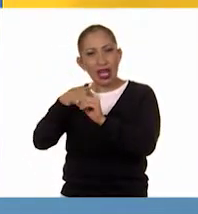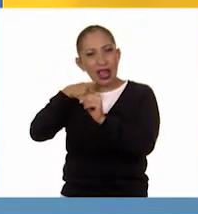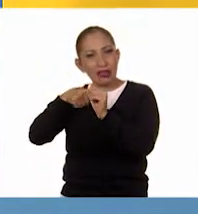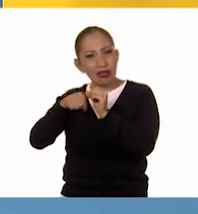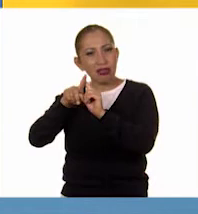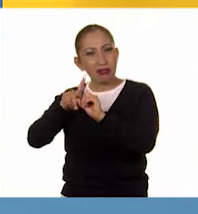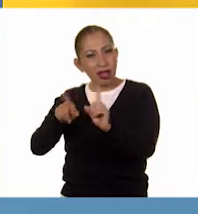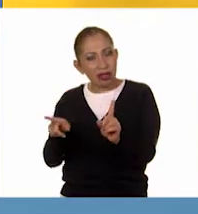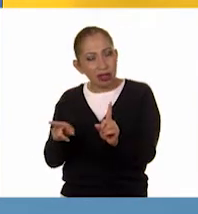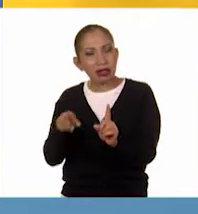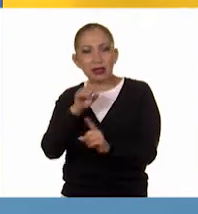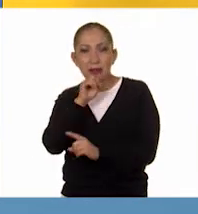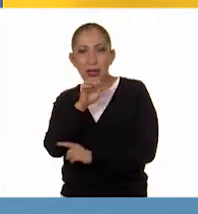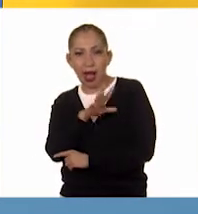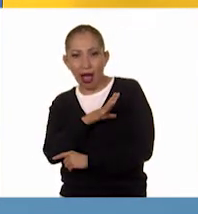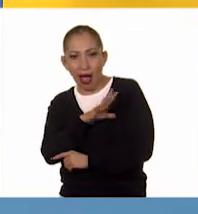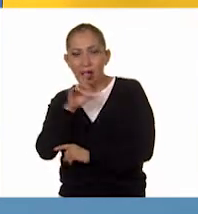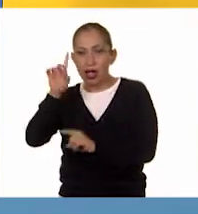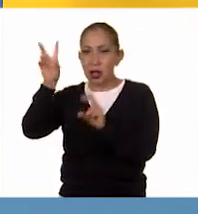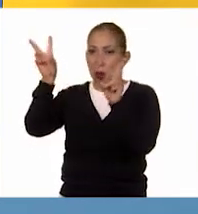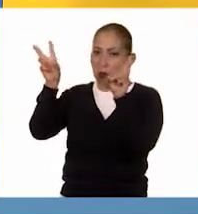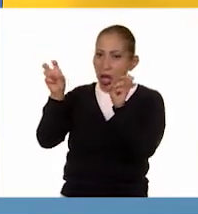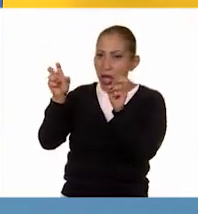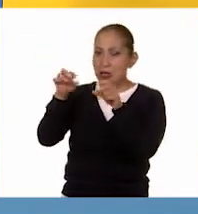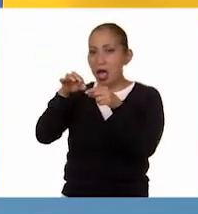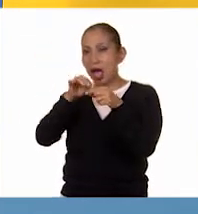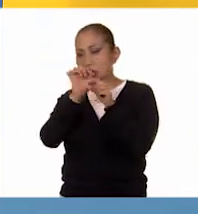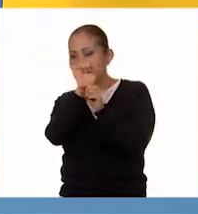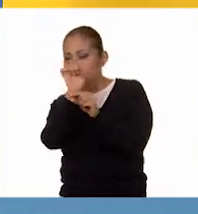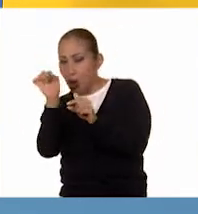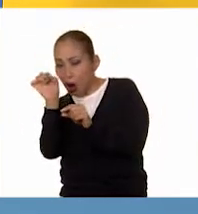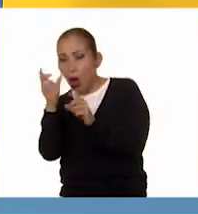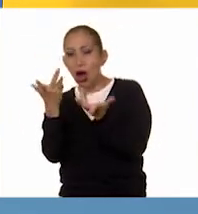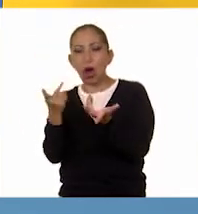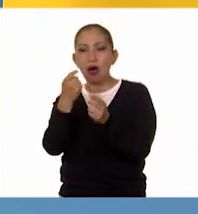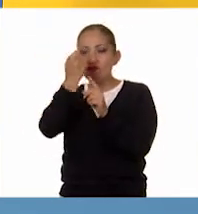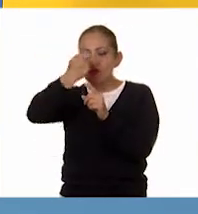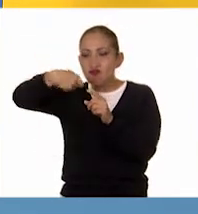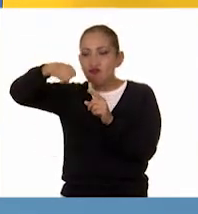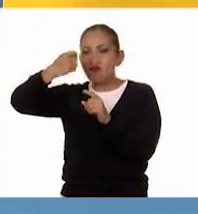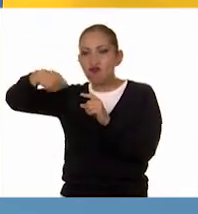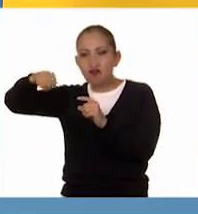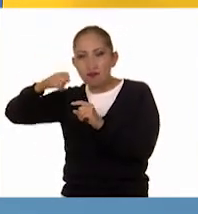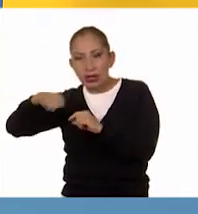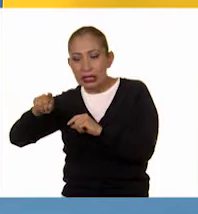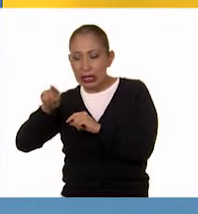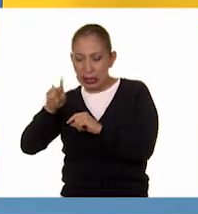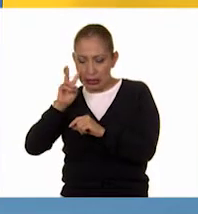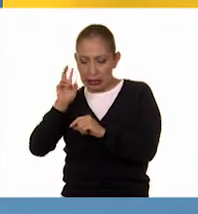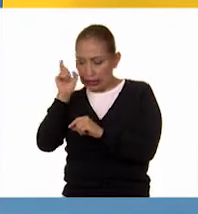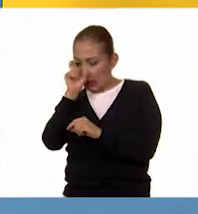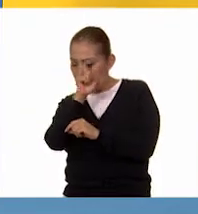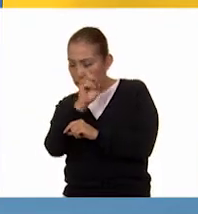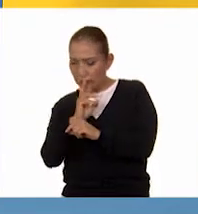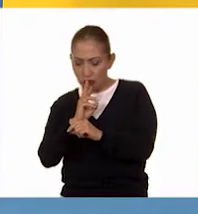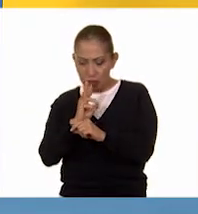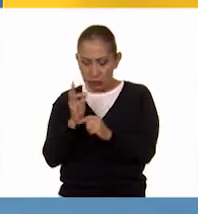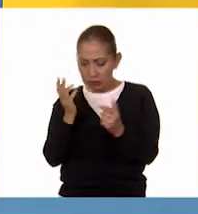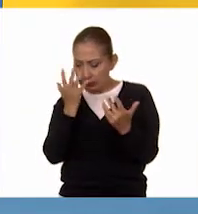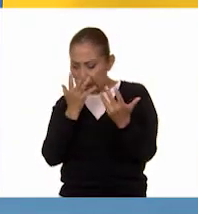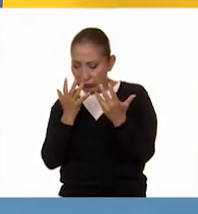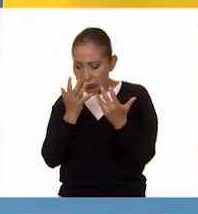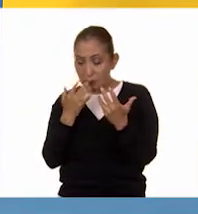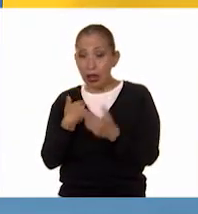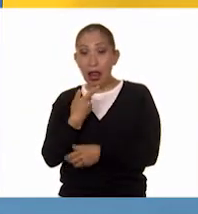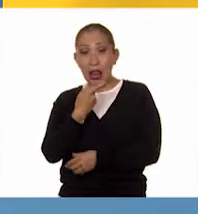letra. Además también están las comillas, guiones, la letra cursiva, que dificultan la lectura en voz alta, pues